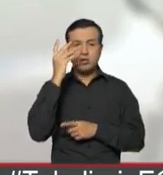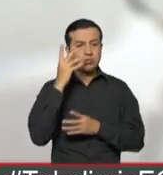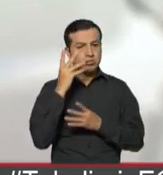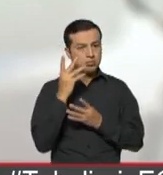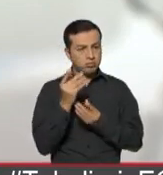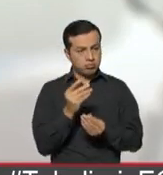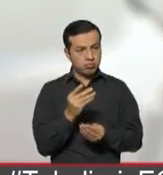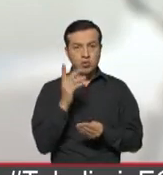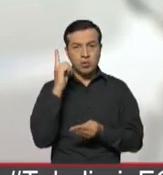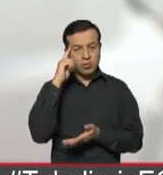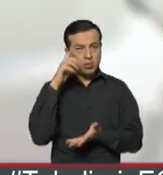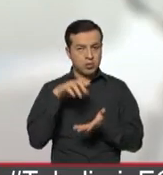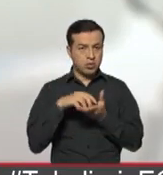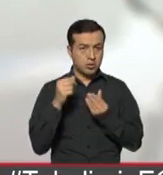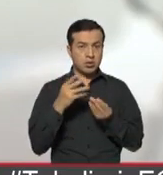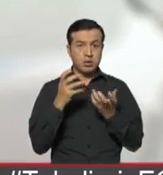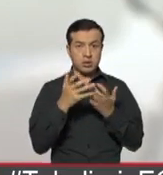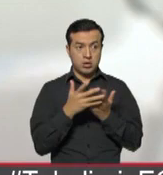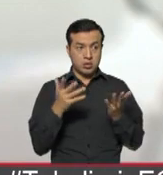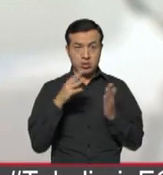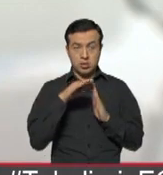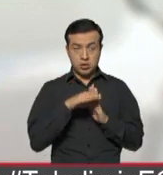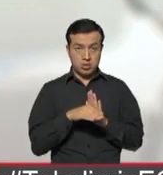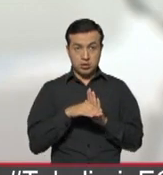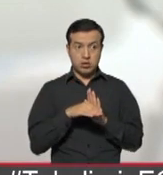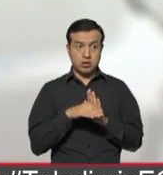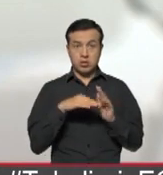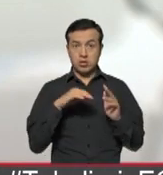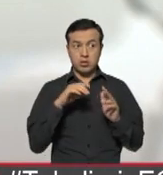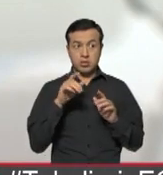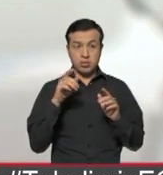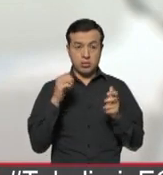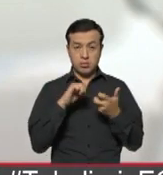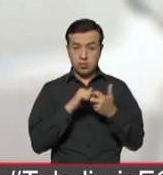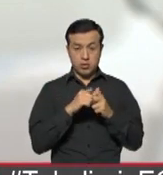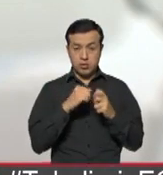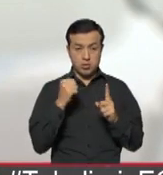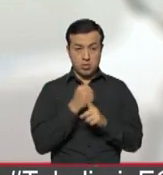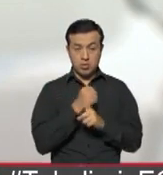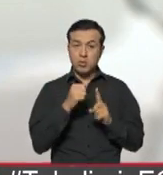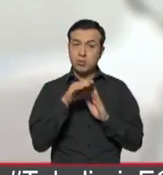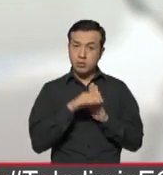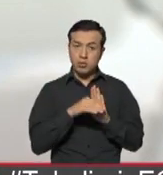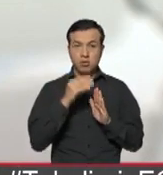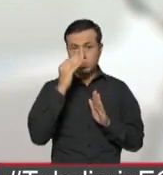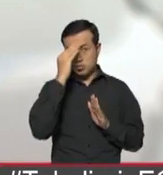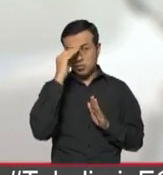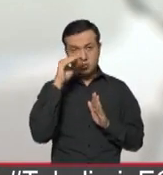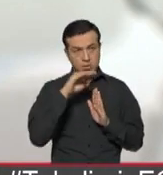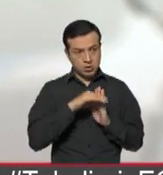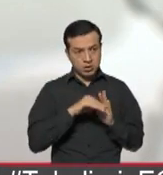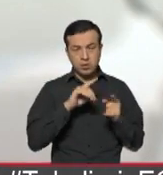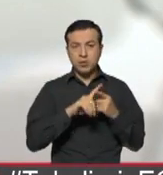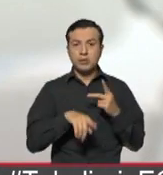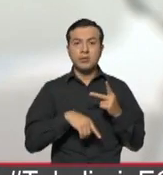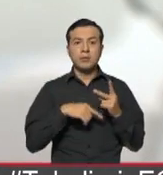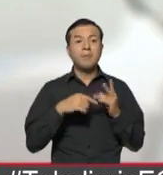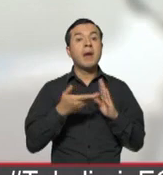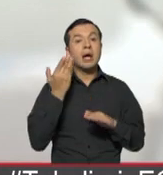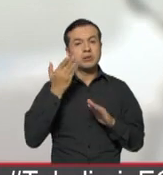se requiere, si es que lo que se busca es reducir la incidencia de estos hechos violentos, pero además si es que se necesita o se